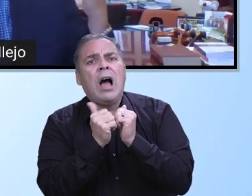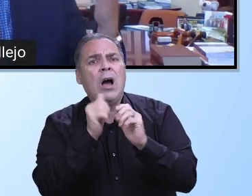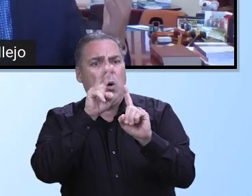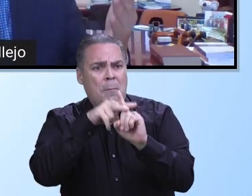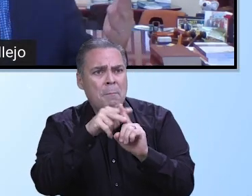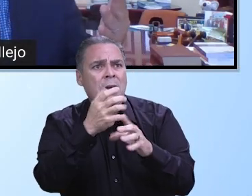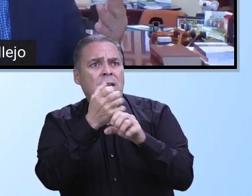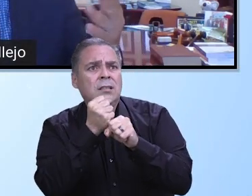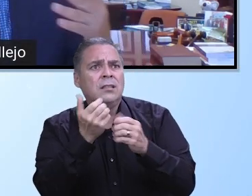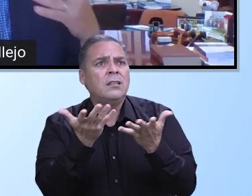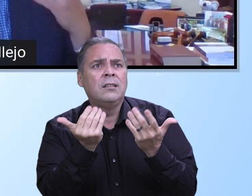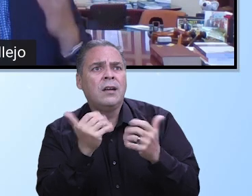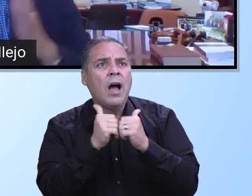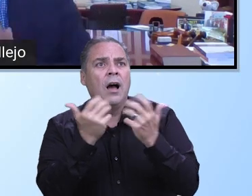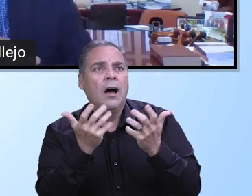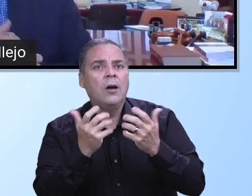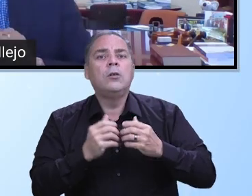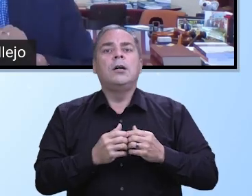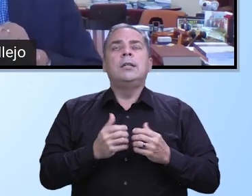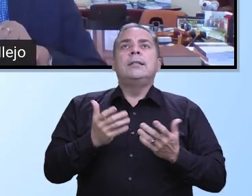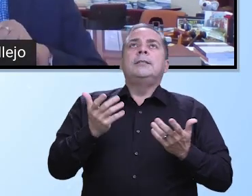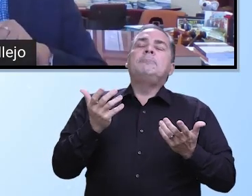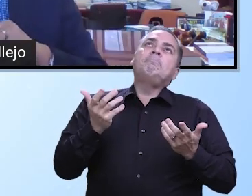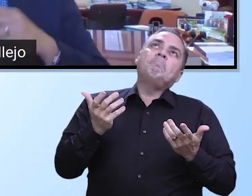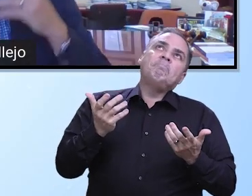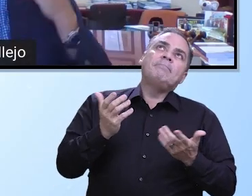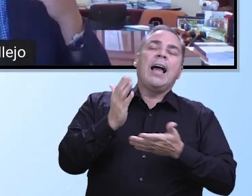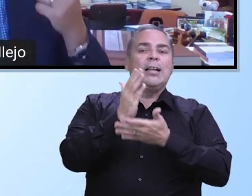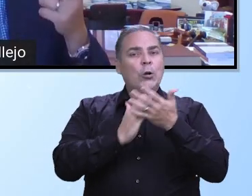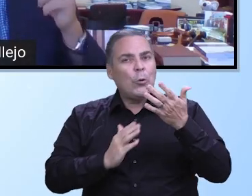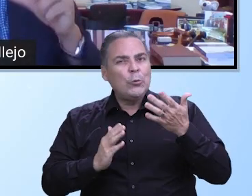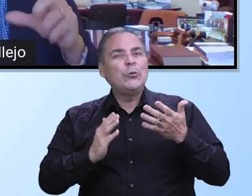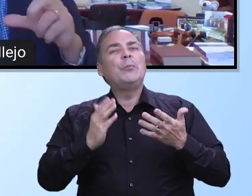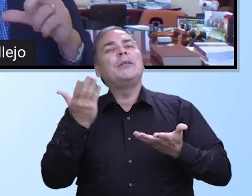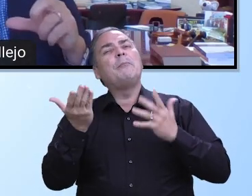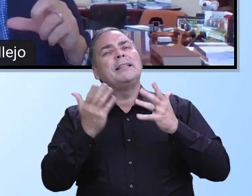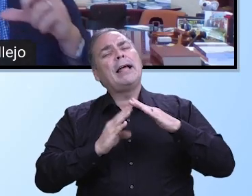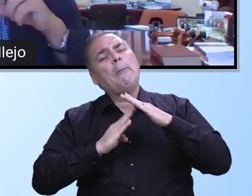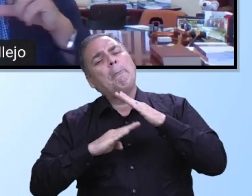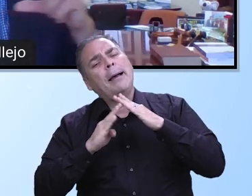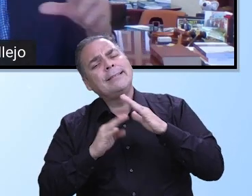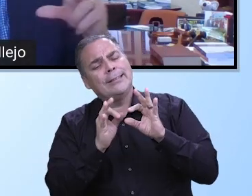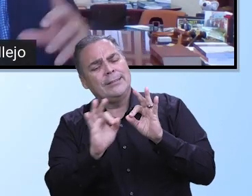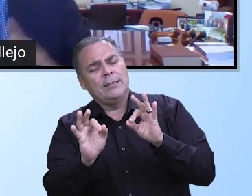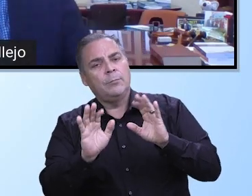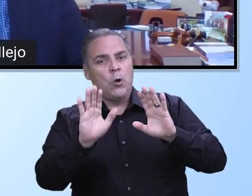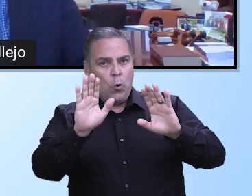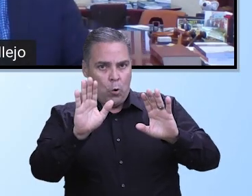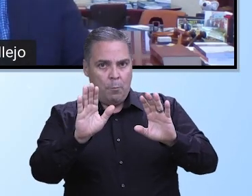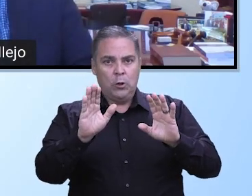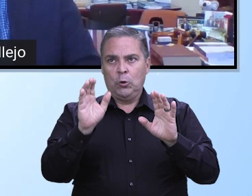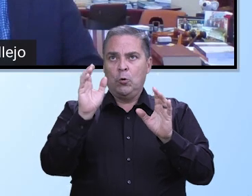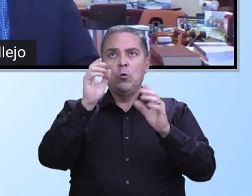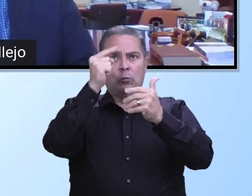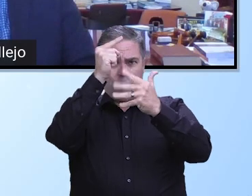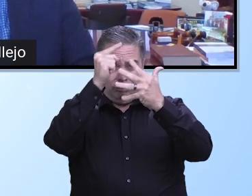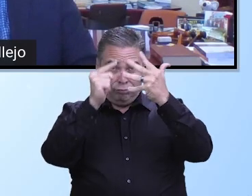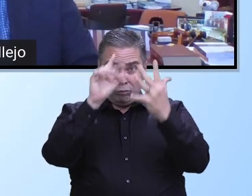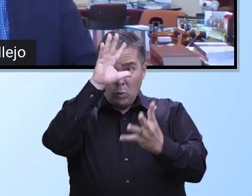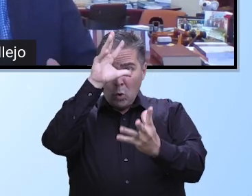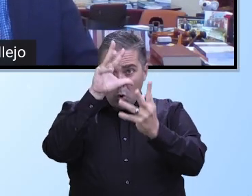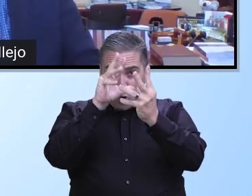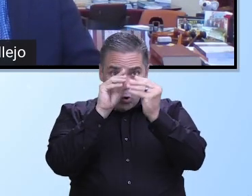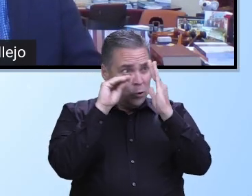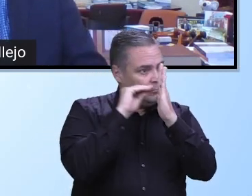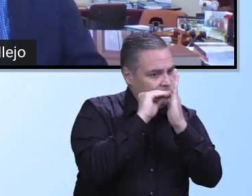que podrían parecer algunas cosas básicas, se recogen en esa Carta de Derechos para que estén bien claras para toda